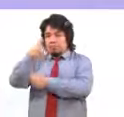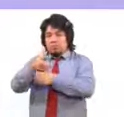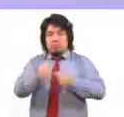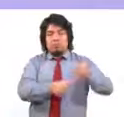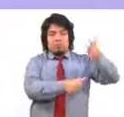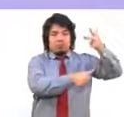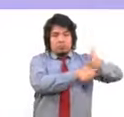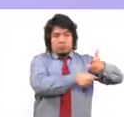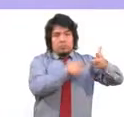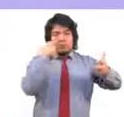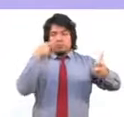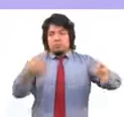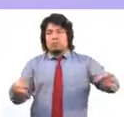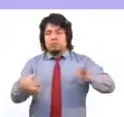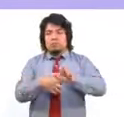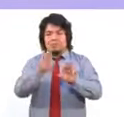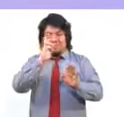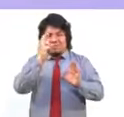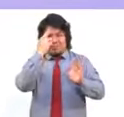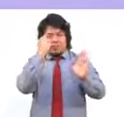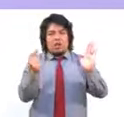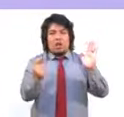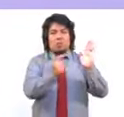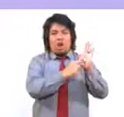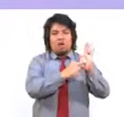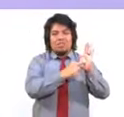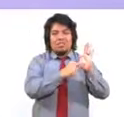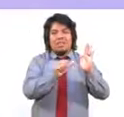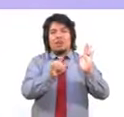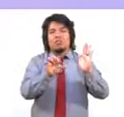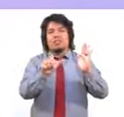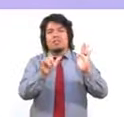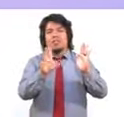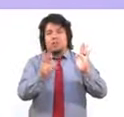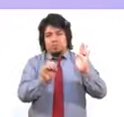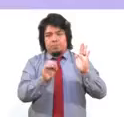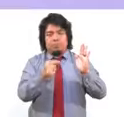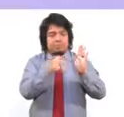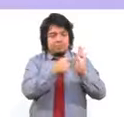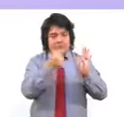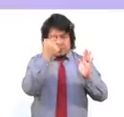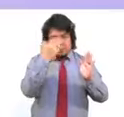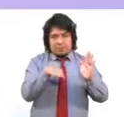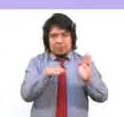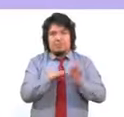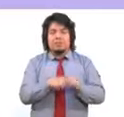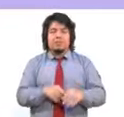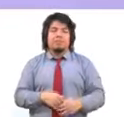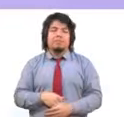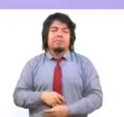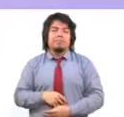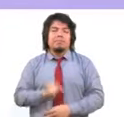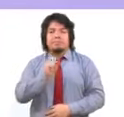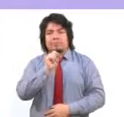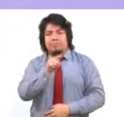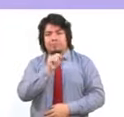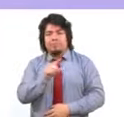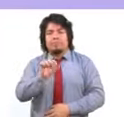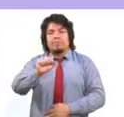vinculadas a los botones de auxilio del programa de senderos también, y